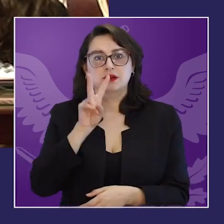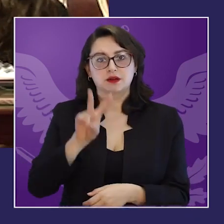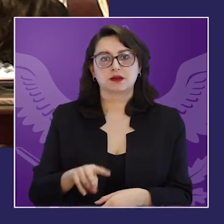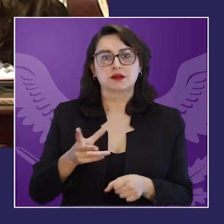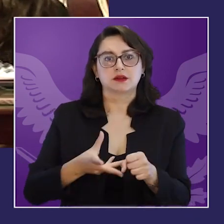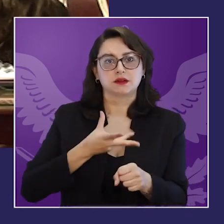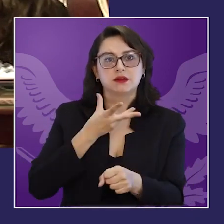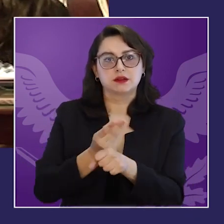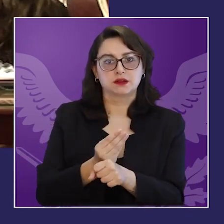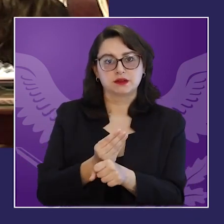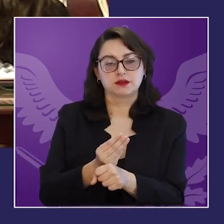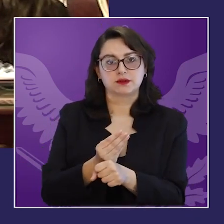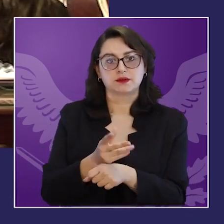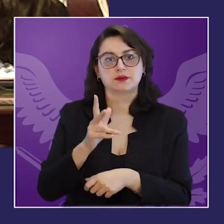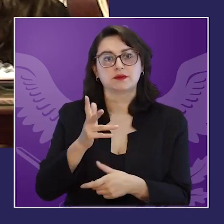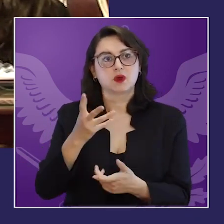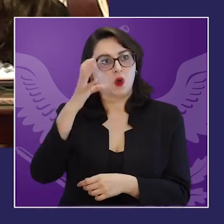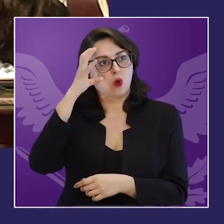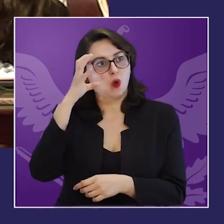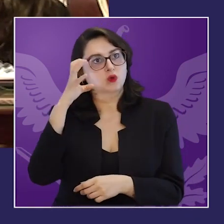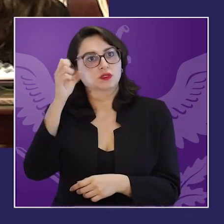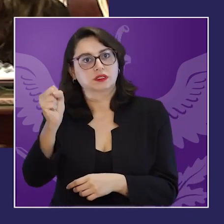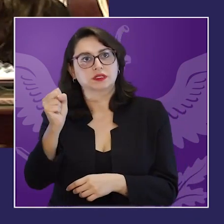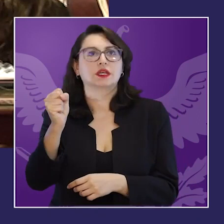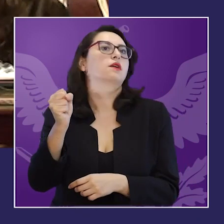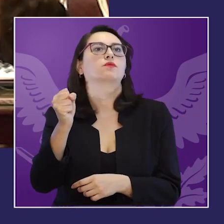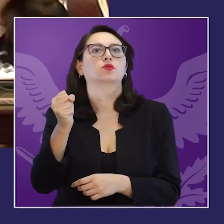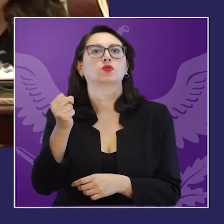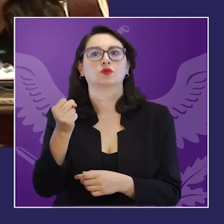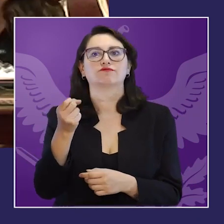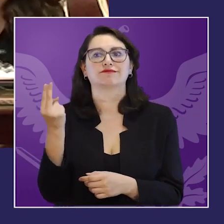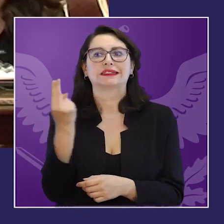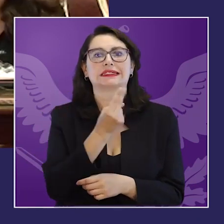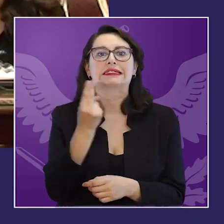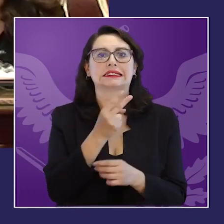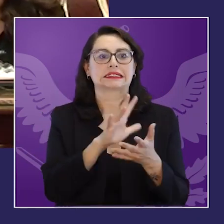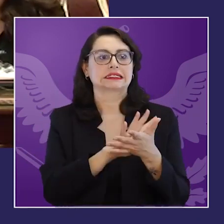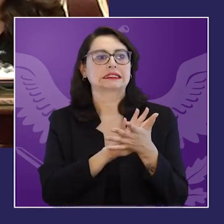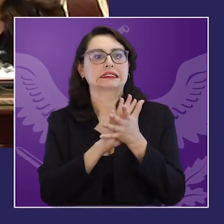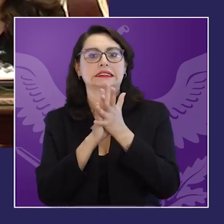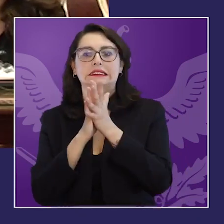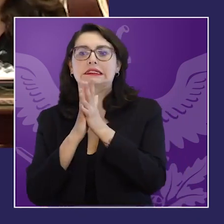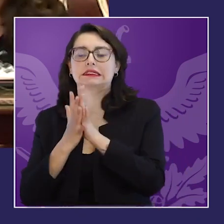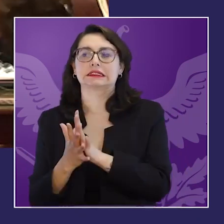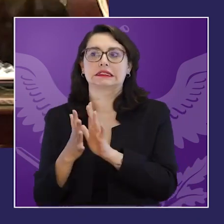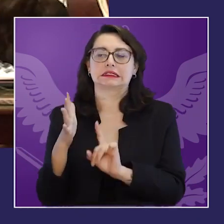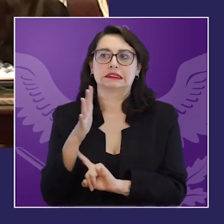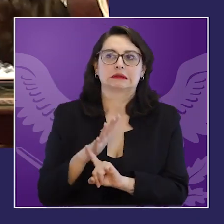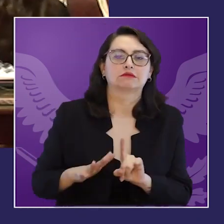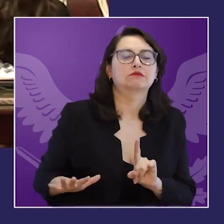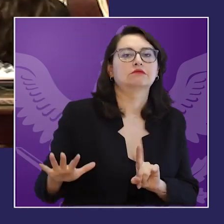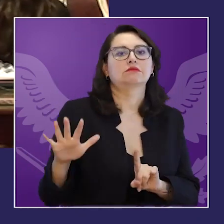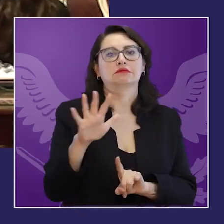trata es acceso a la justicia, verdad y reparación. Porque el concepto de verdad está en